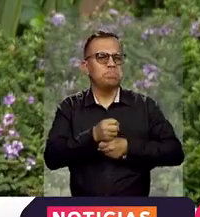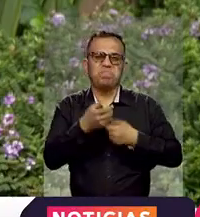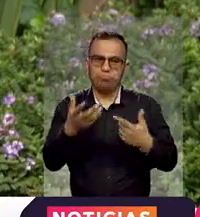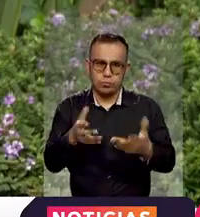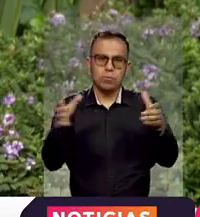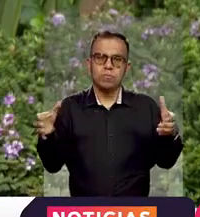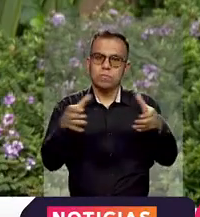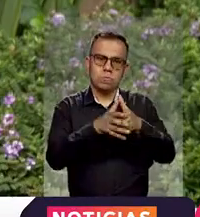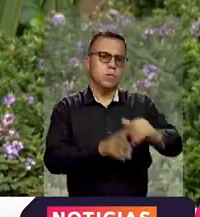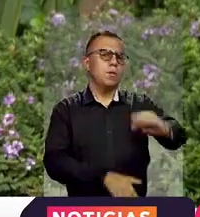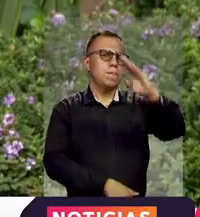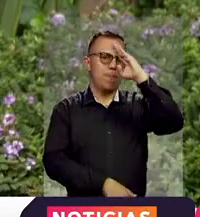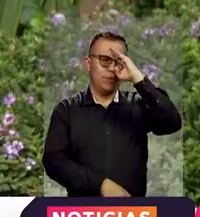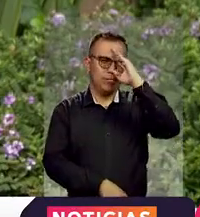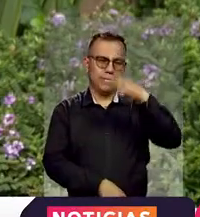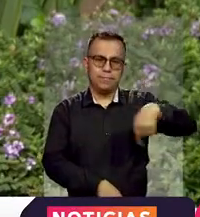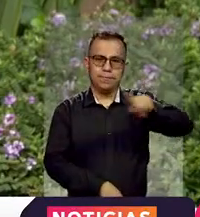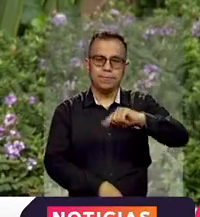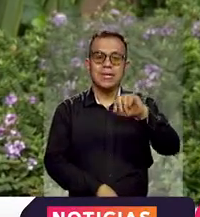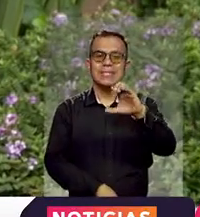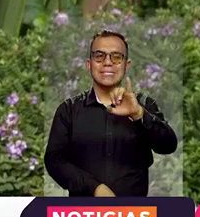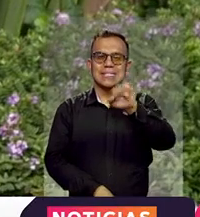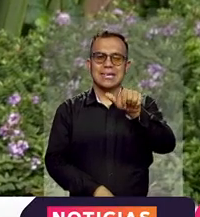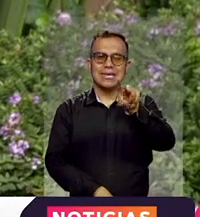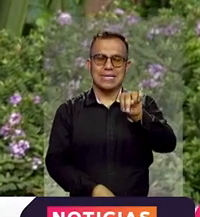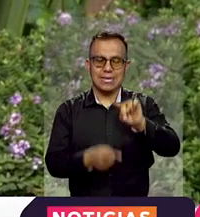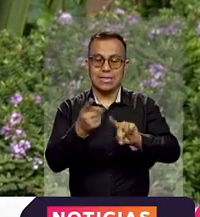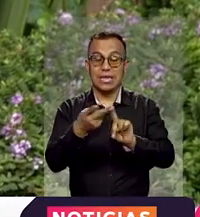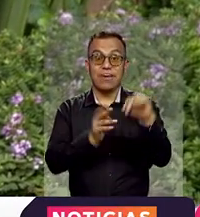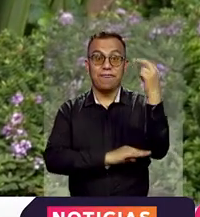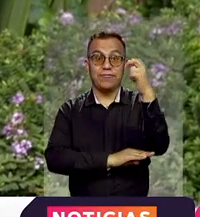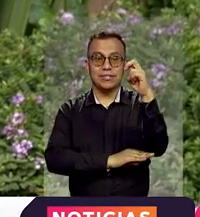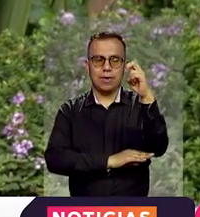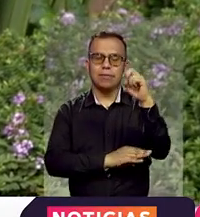con la policía, particularmente con la SIJÍN y con la fiscalía,